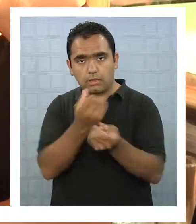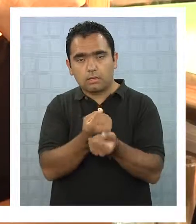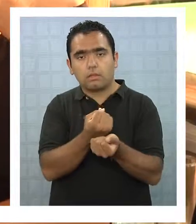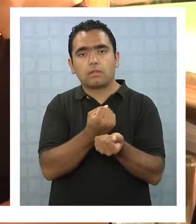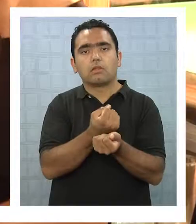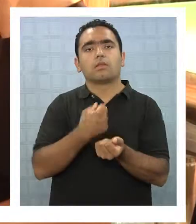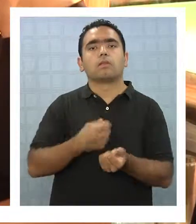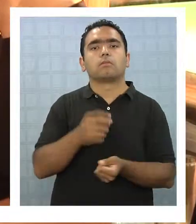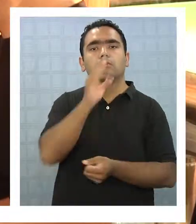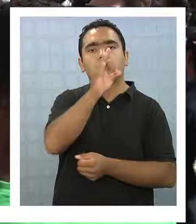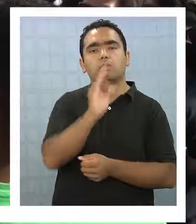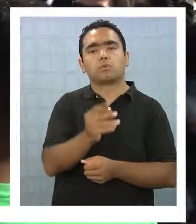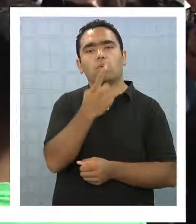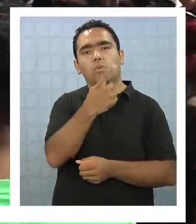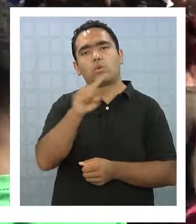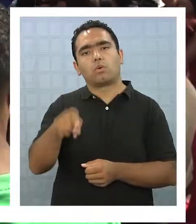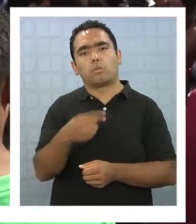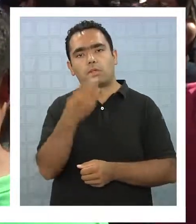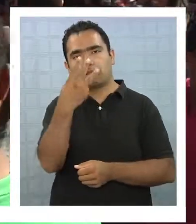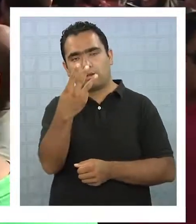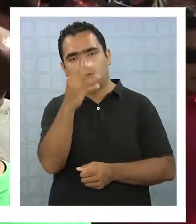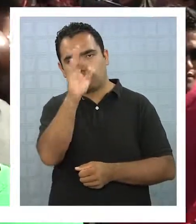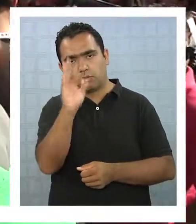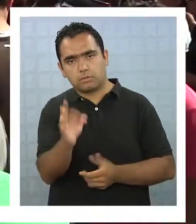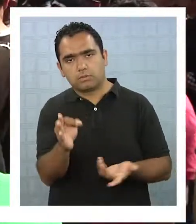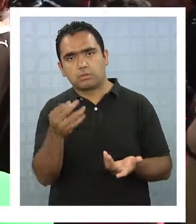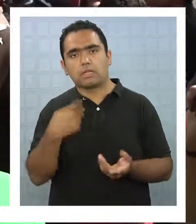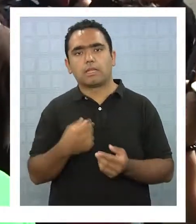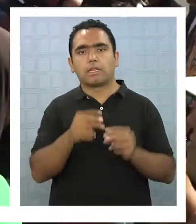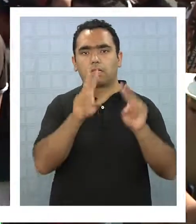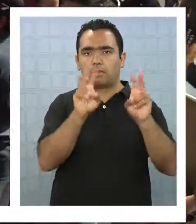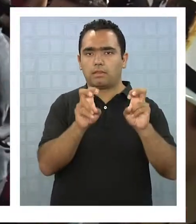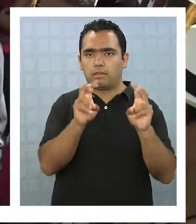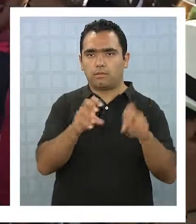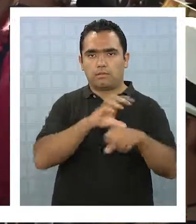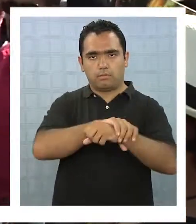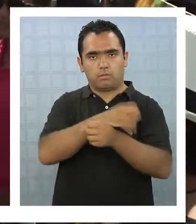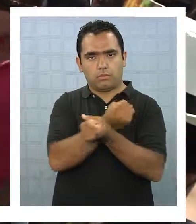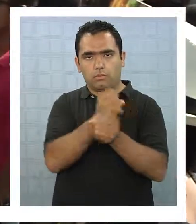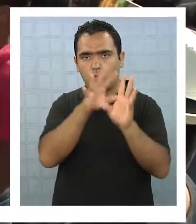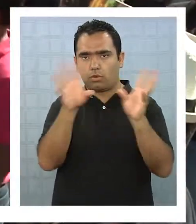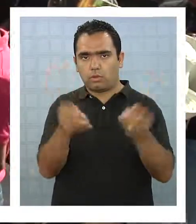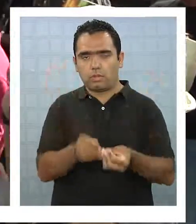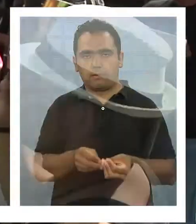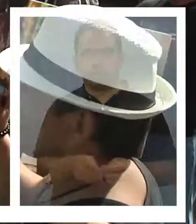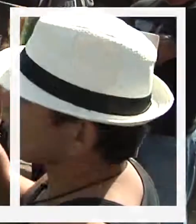tuvo un índice promedio del 1,3% en relación al total de detenidos.